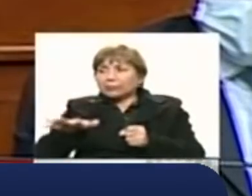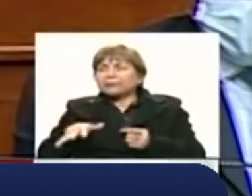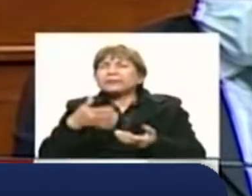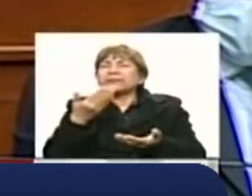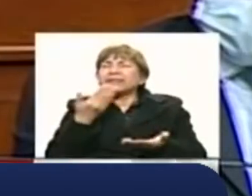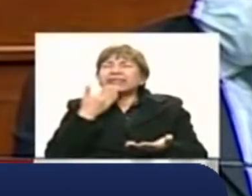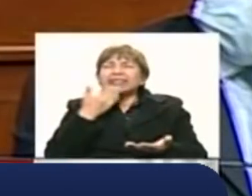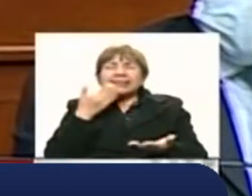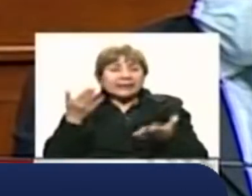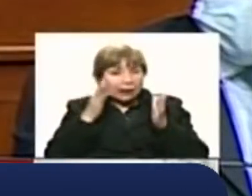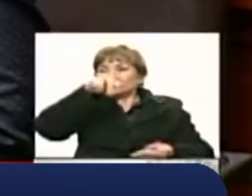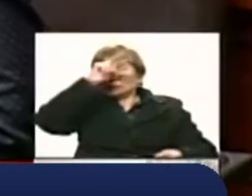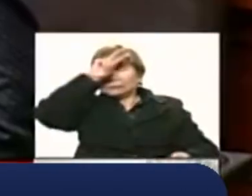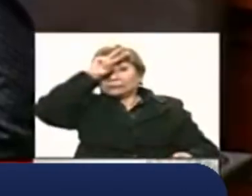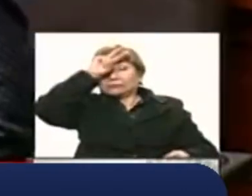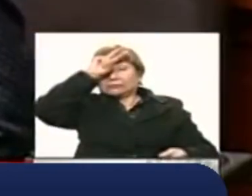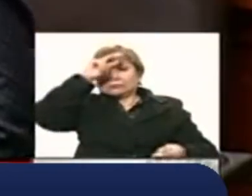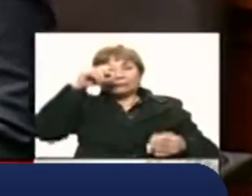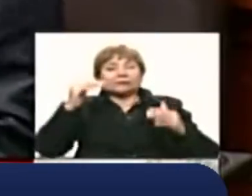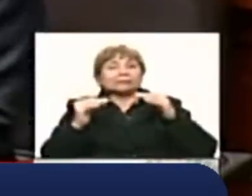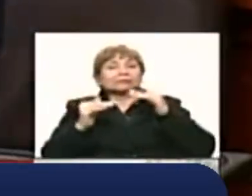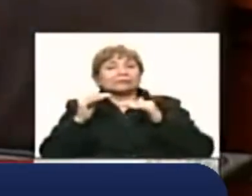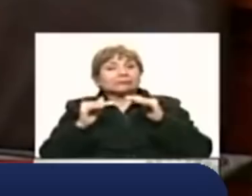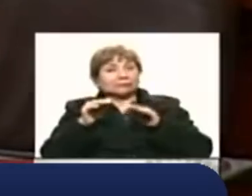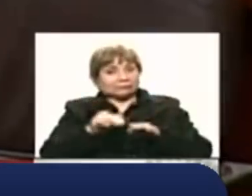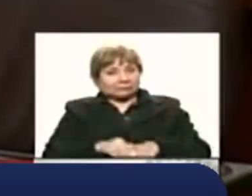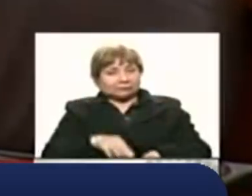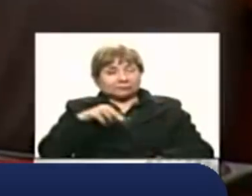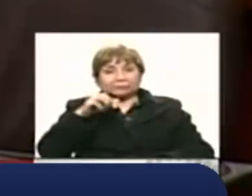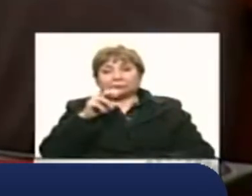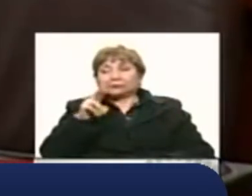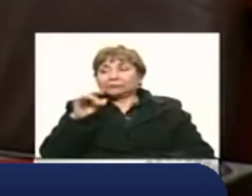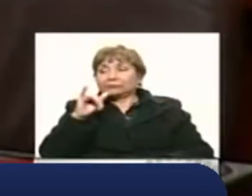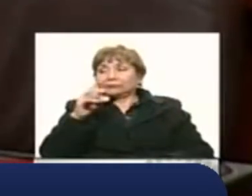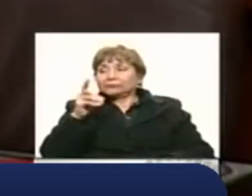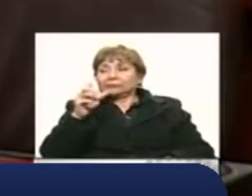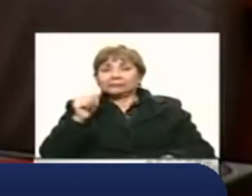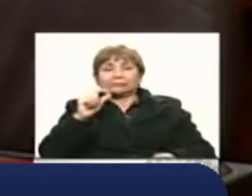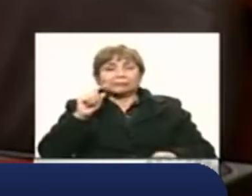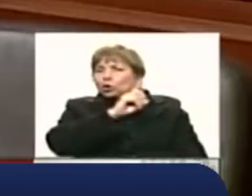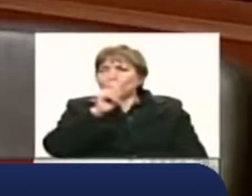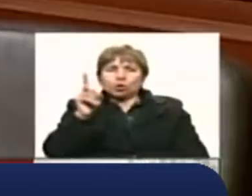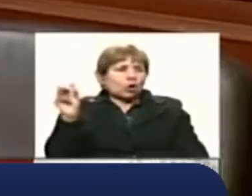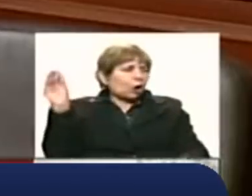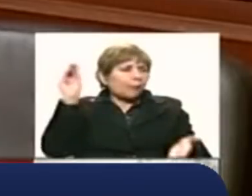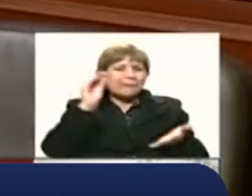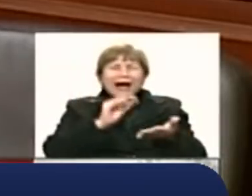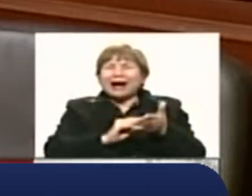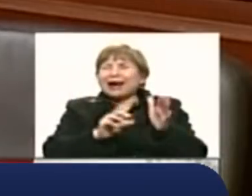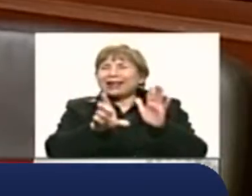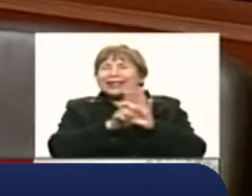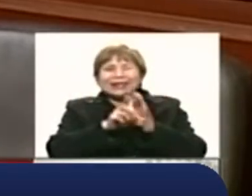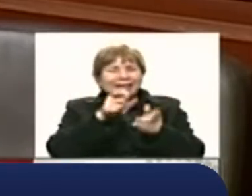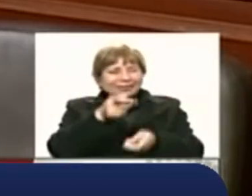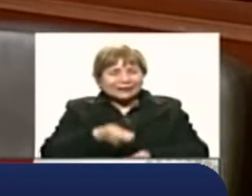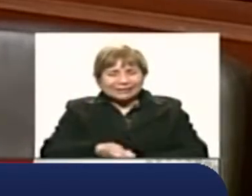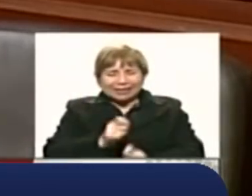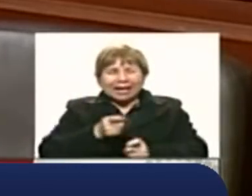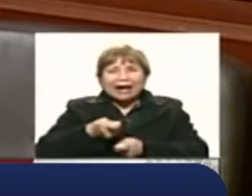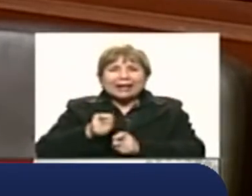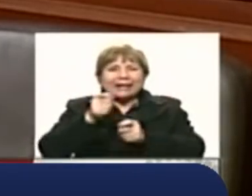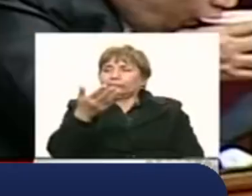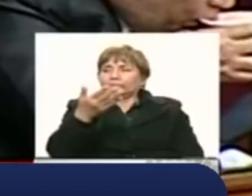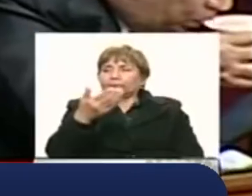Probablemente, mayoría simple, efectivamente, nuestro congresólogo inmediatamente sale a darnos el